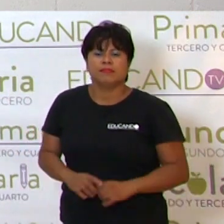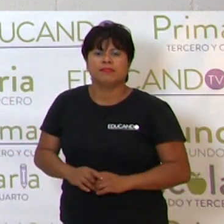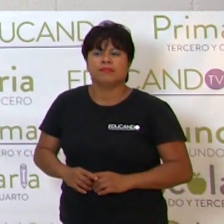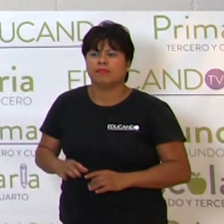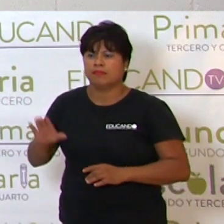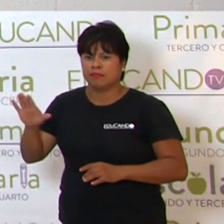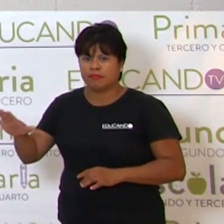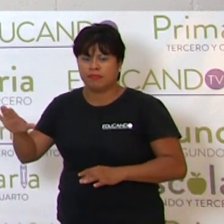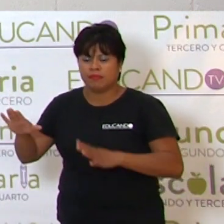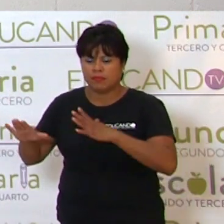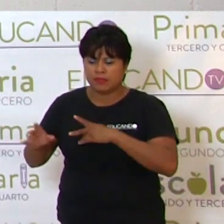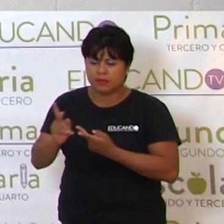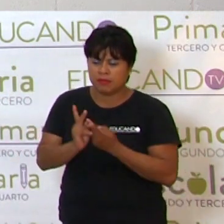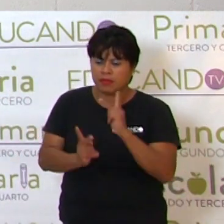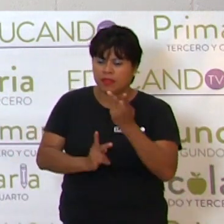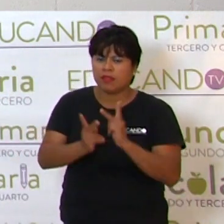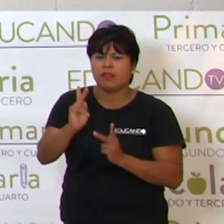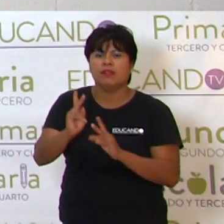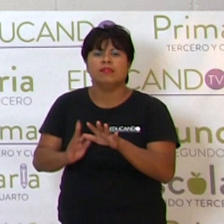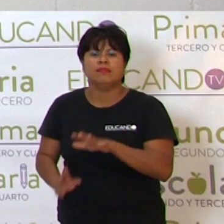Aquí va a haber unas plantitas.